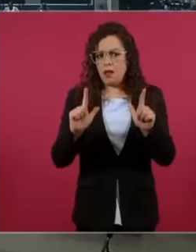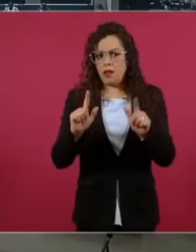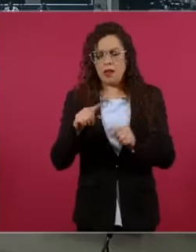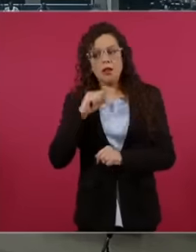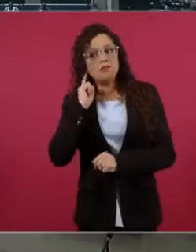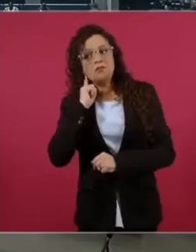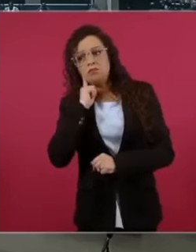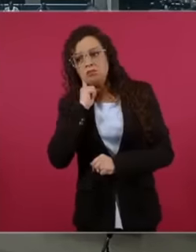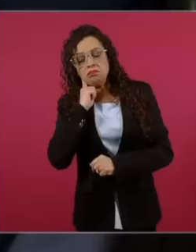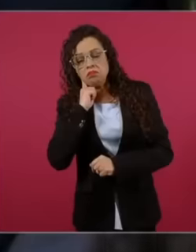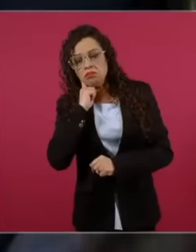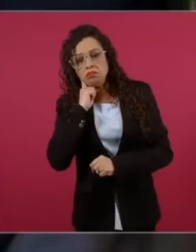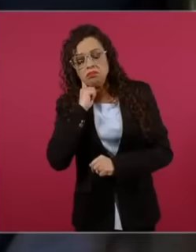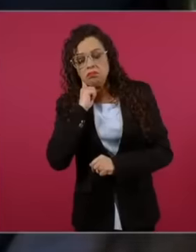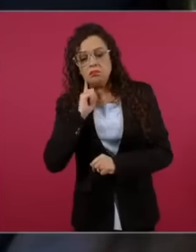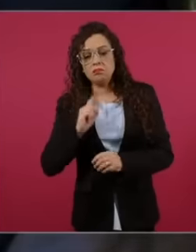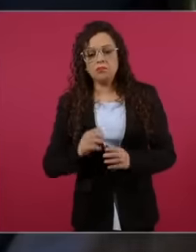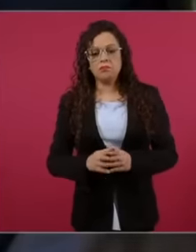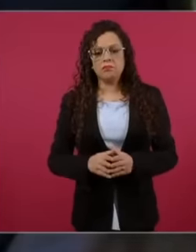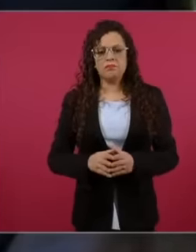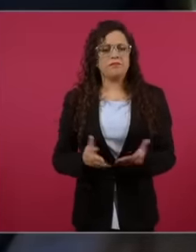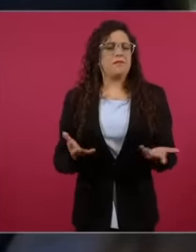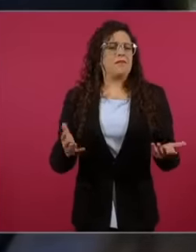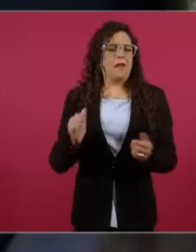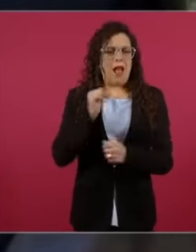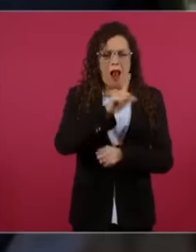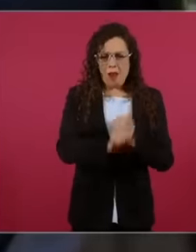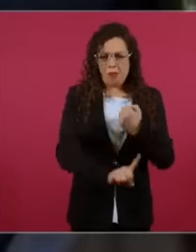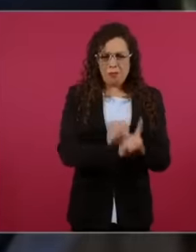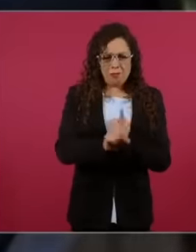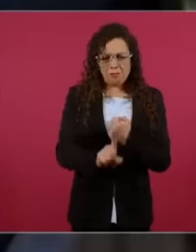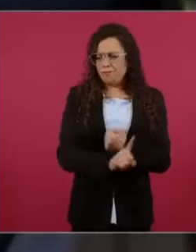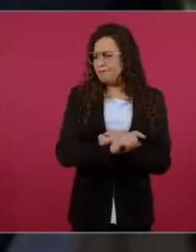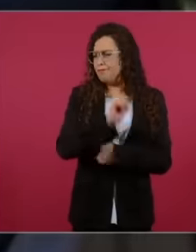Paro parcial de... No, afecta. No.